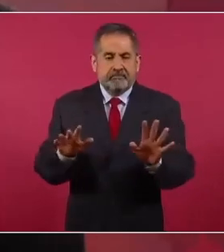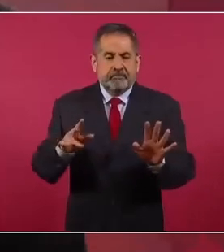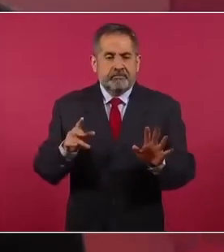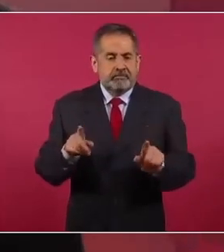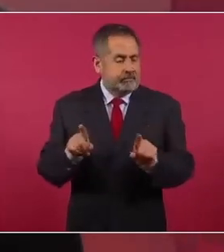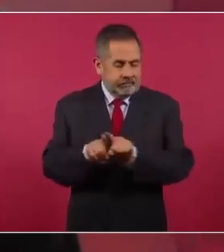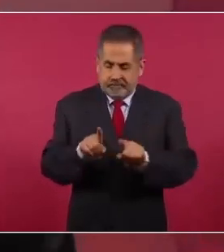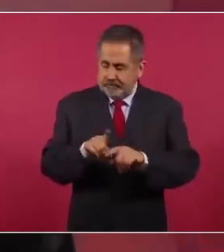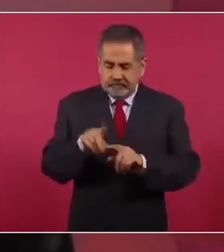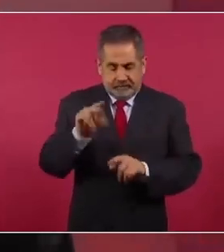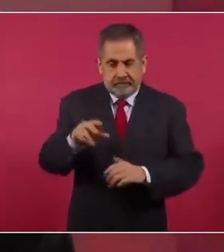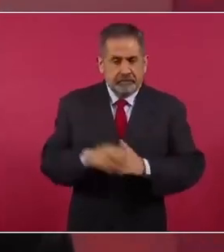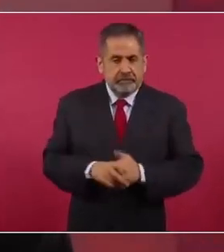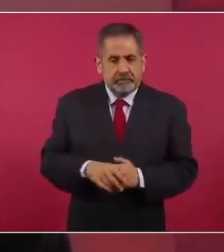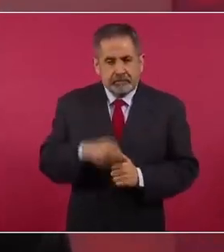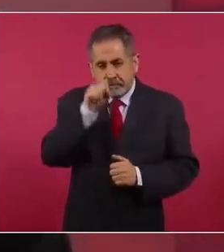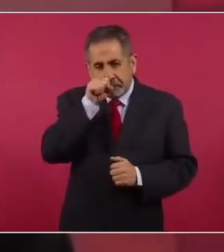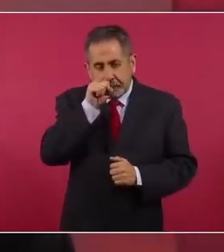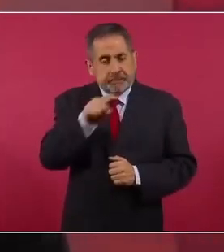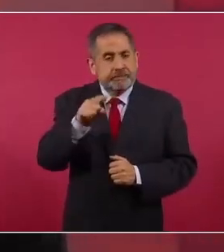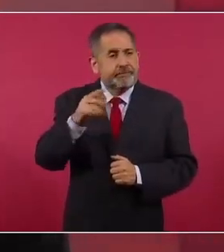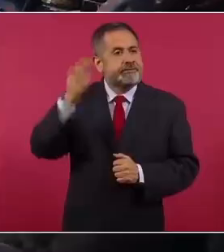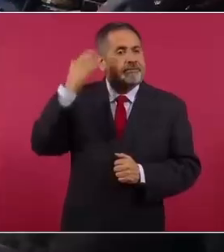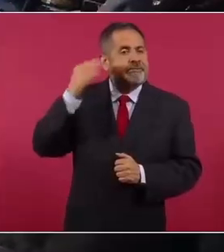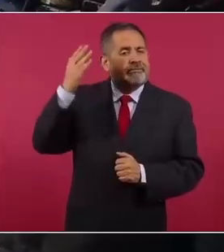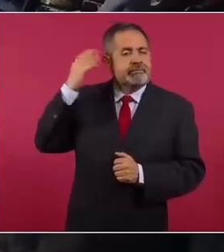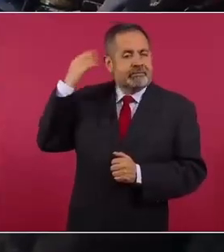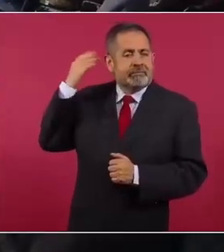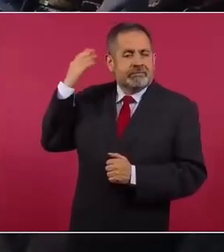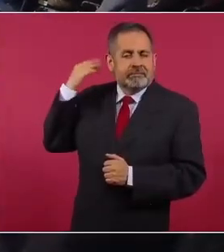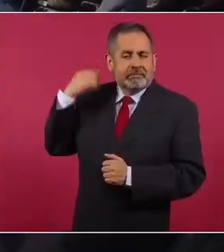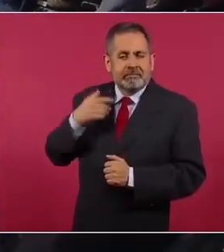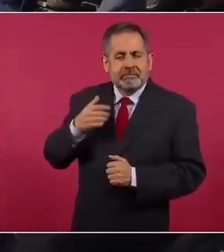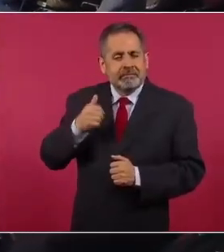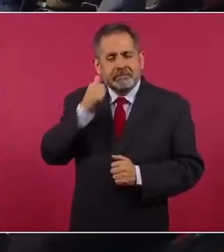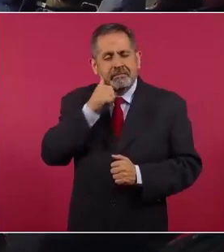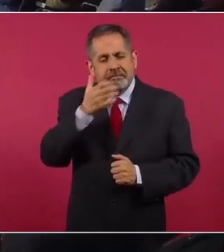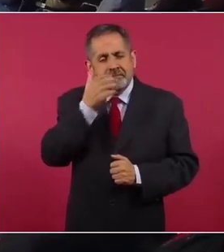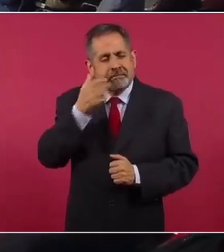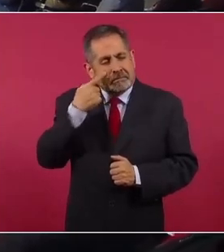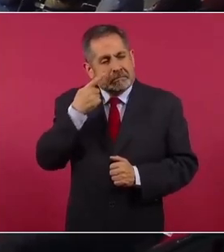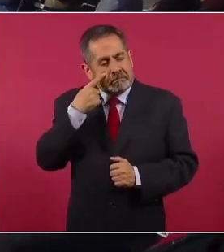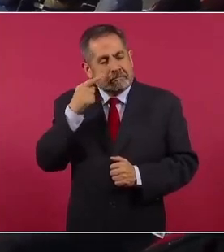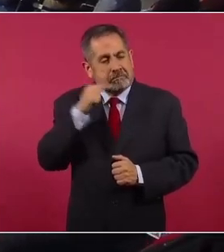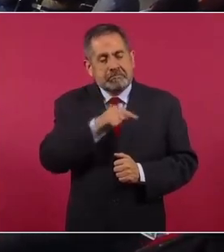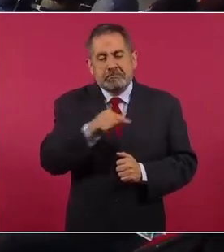También era muy común. Bueno,